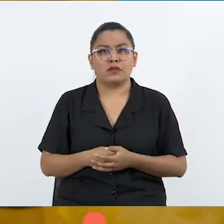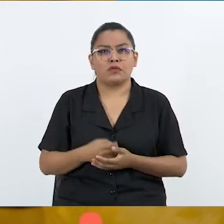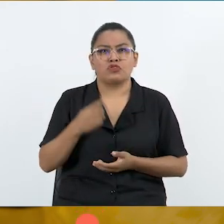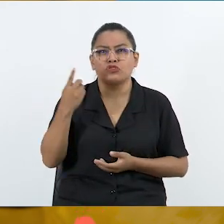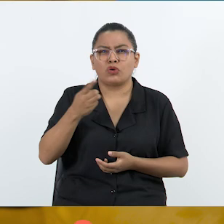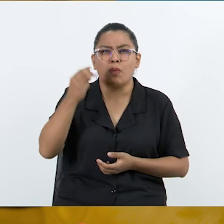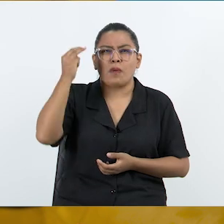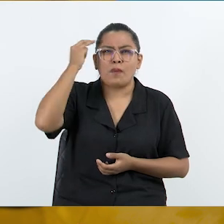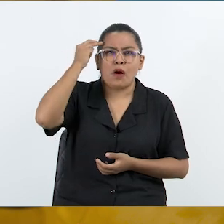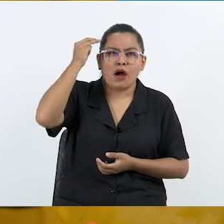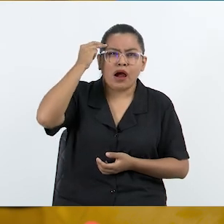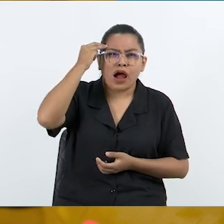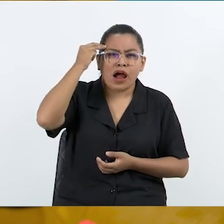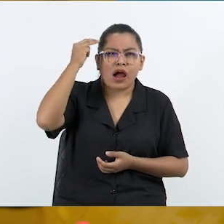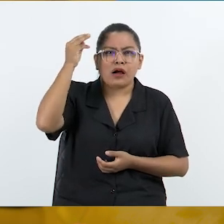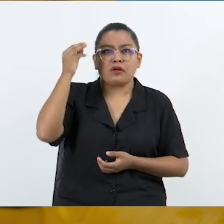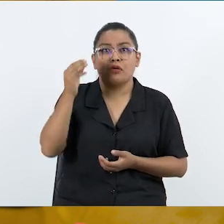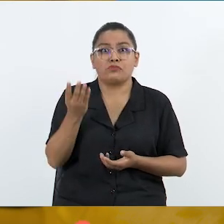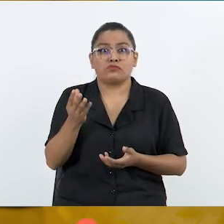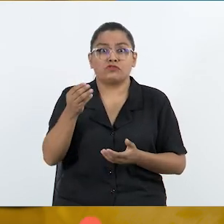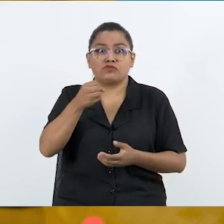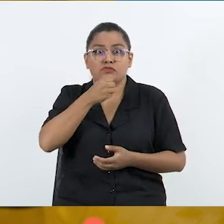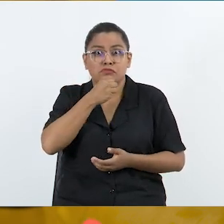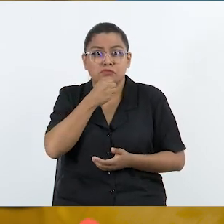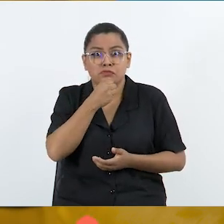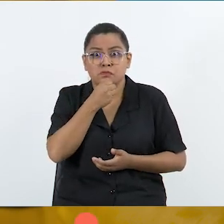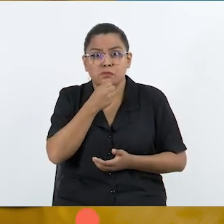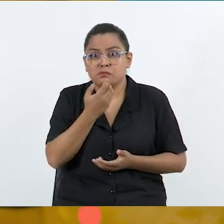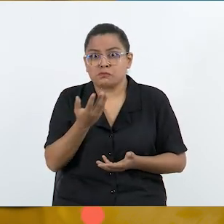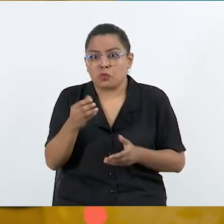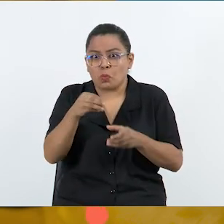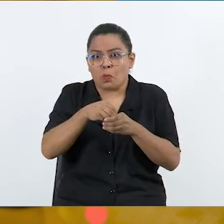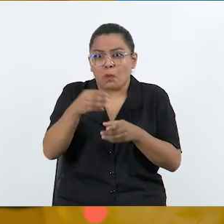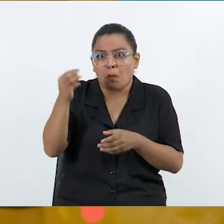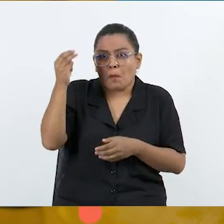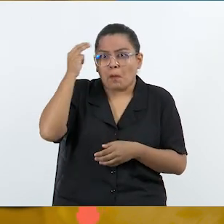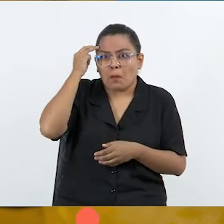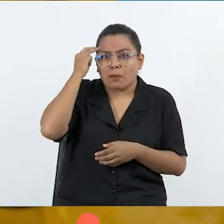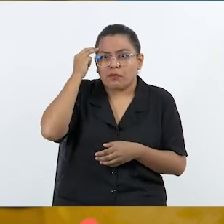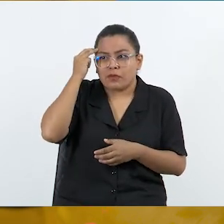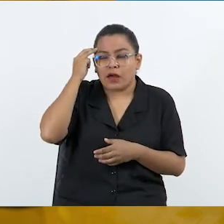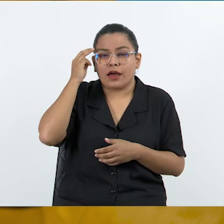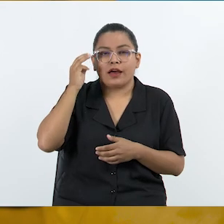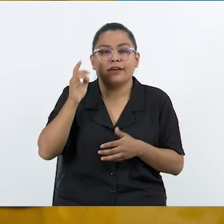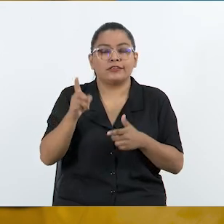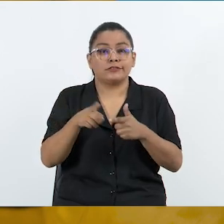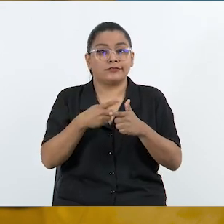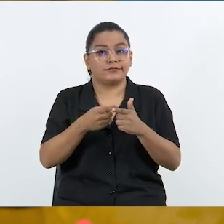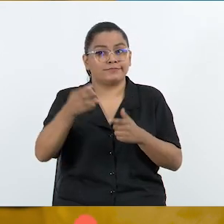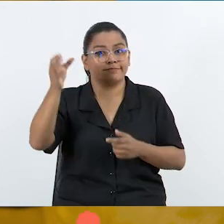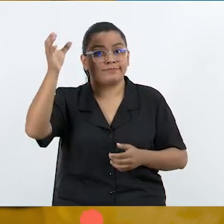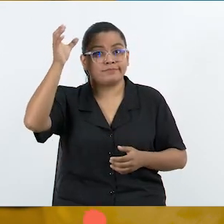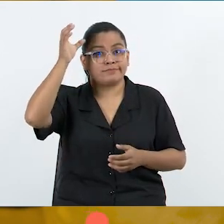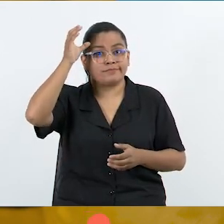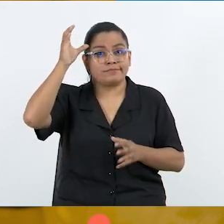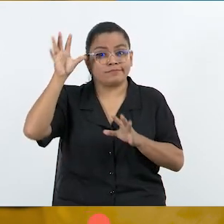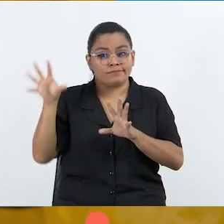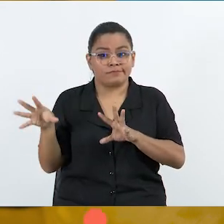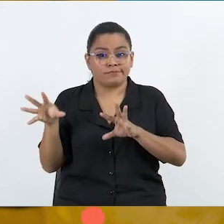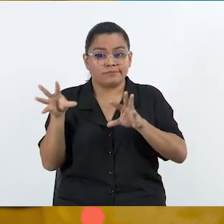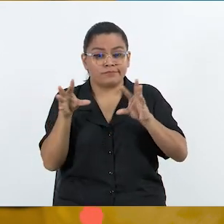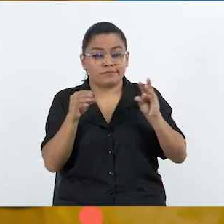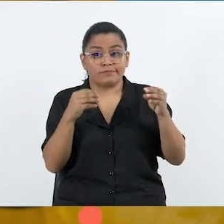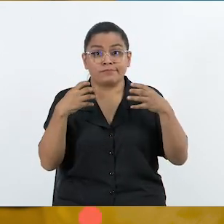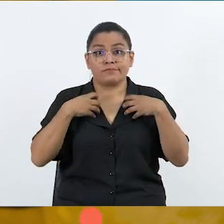simple memorización de hechos o datos. Entonces, podemos decir que es aquel conocimiento que aplican en la